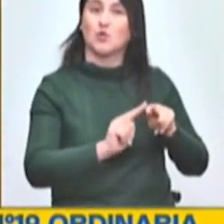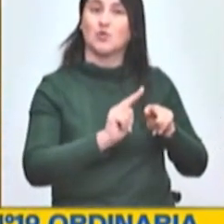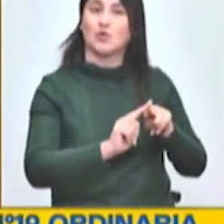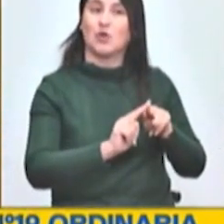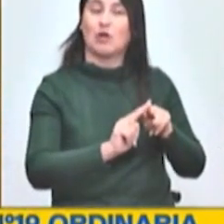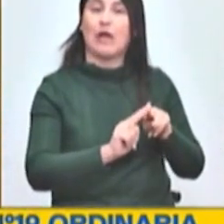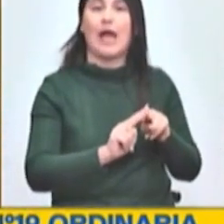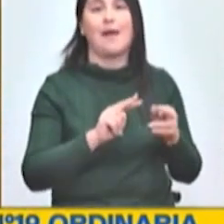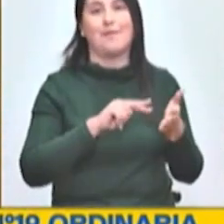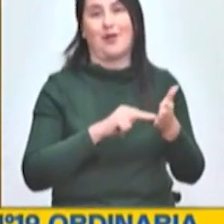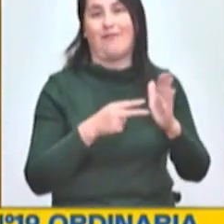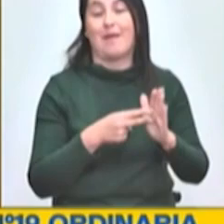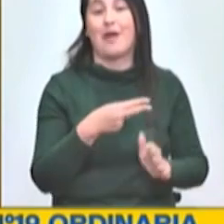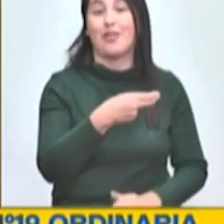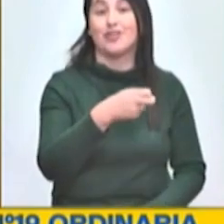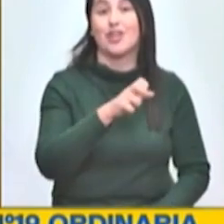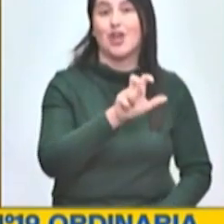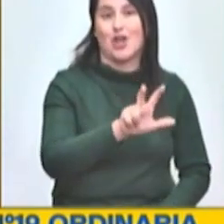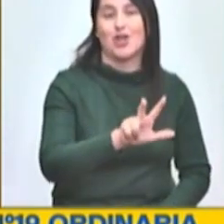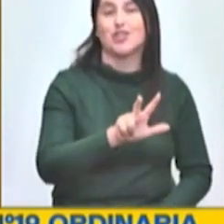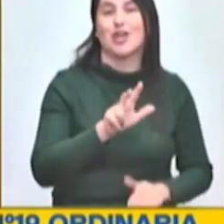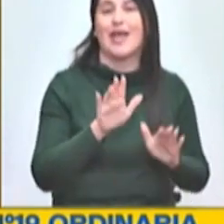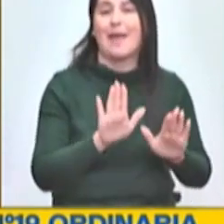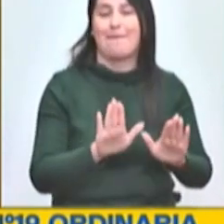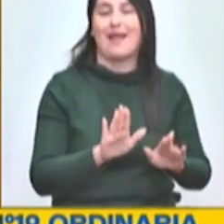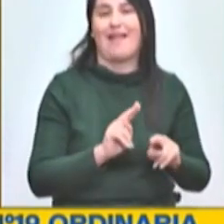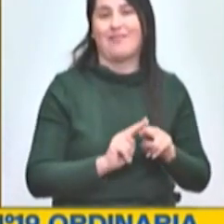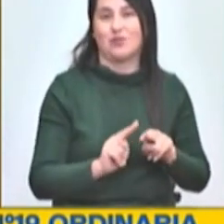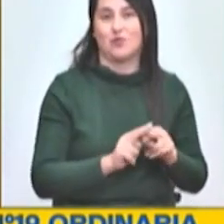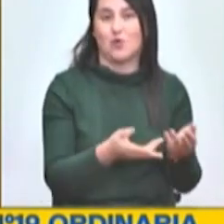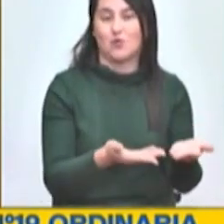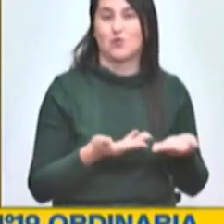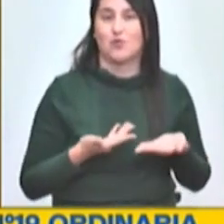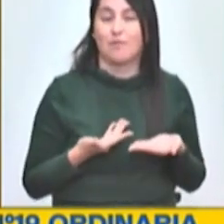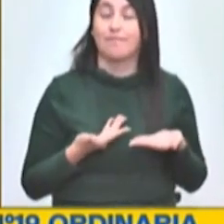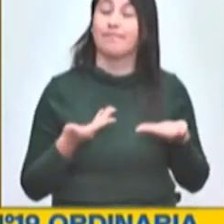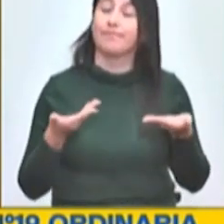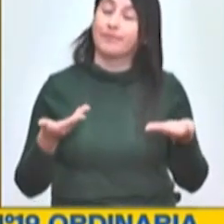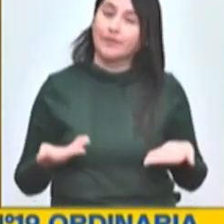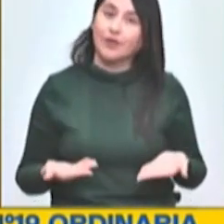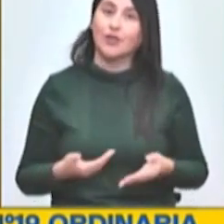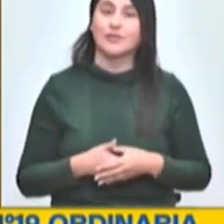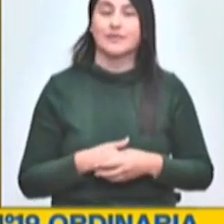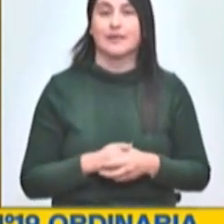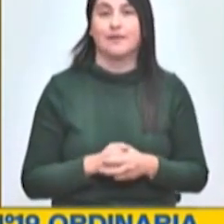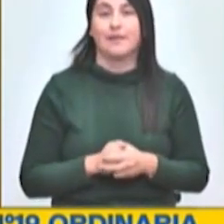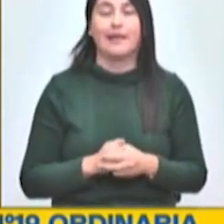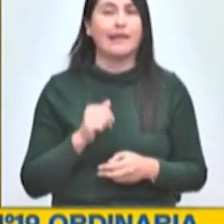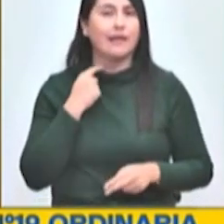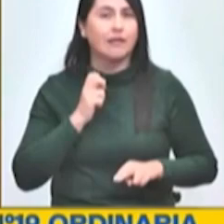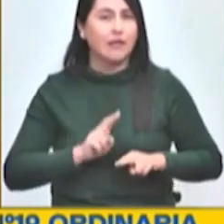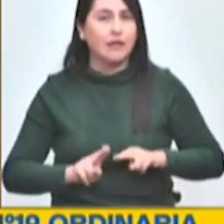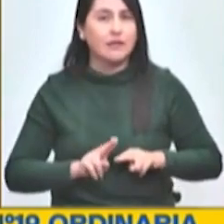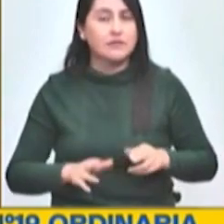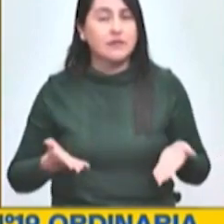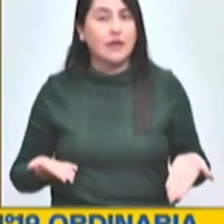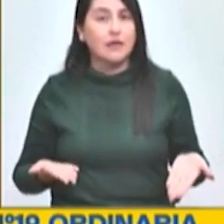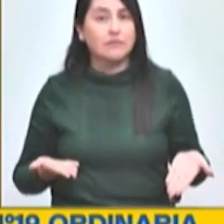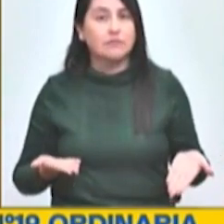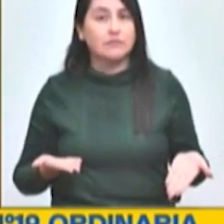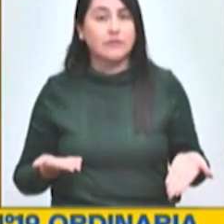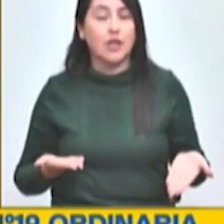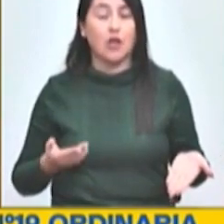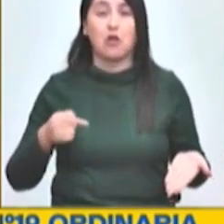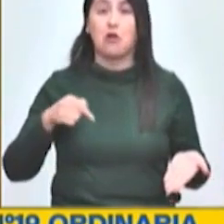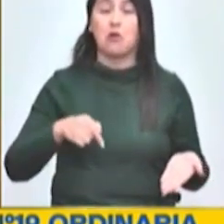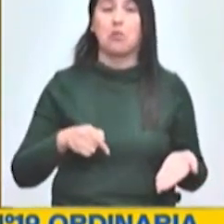para esas 208 familias que esperaban legítimamente esta solución por lo tanto que hay que hacer la inacción que